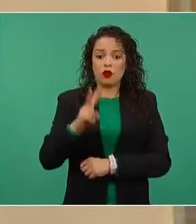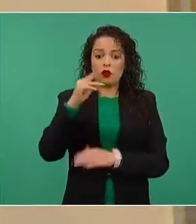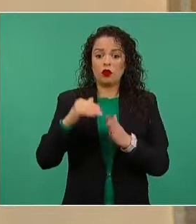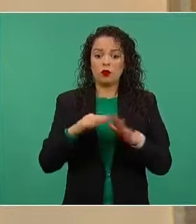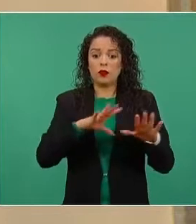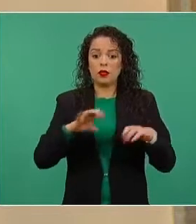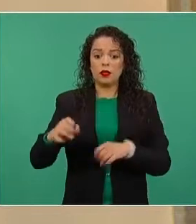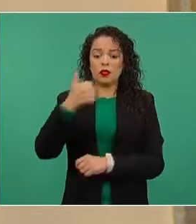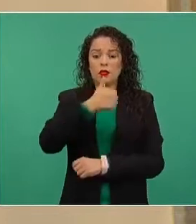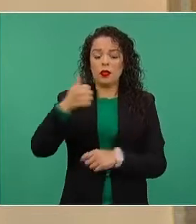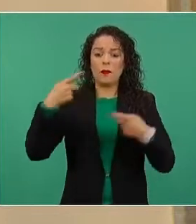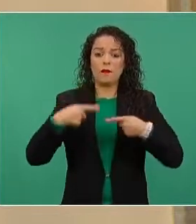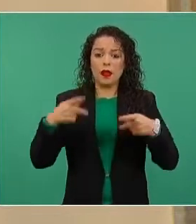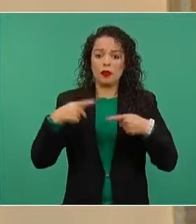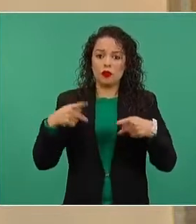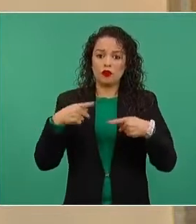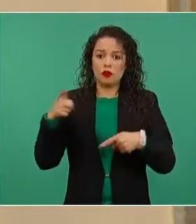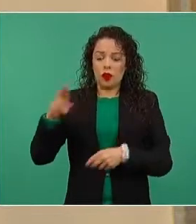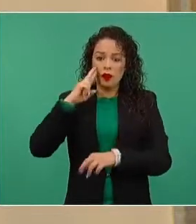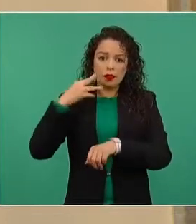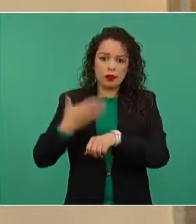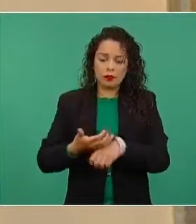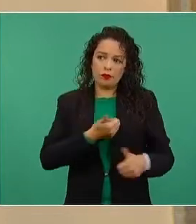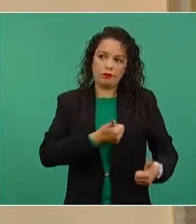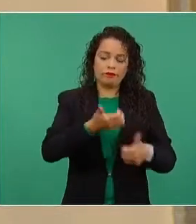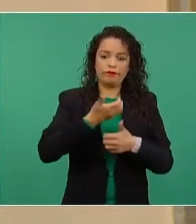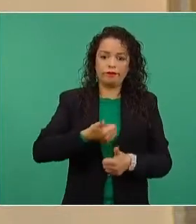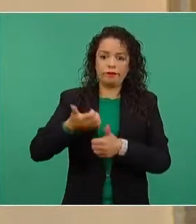2.566 hombres empleados para esta actividad,